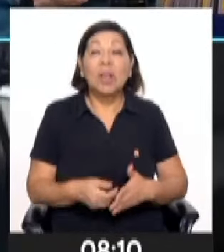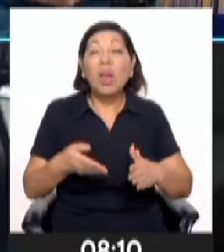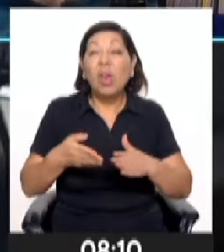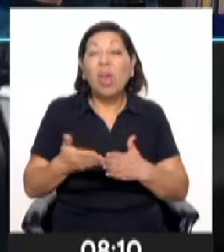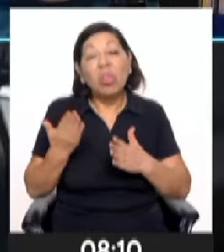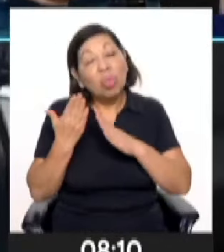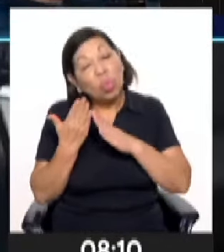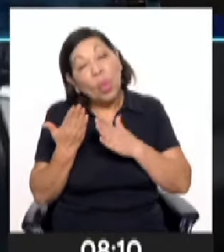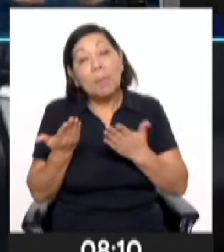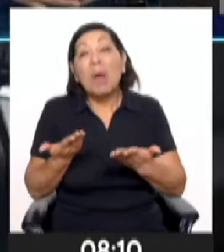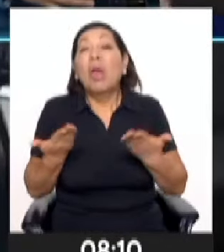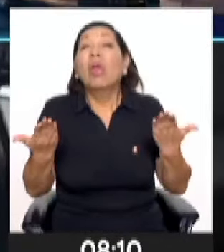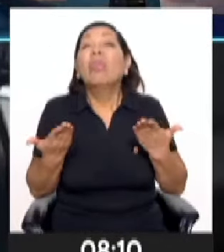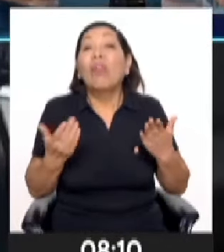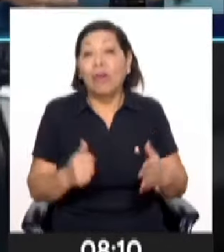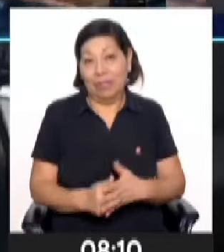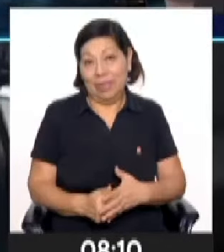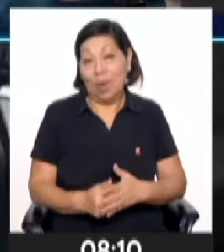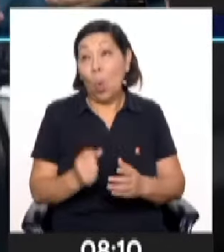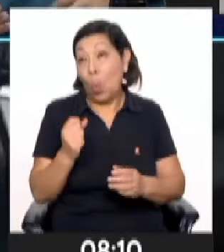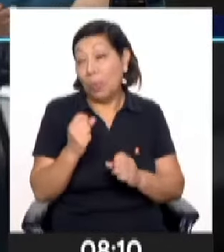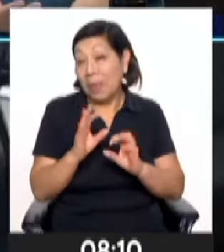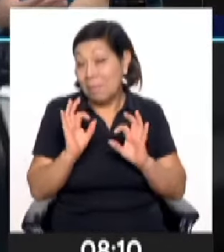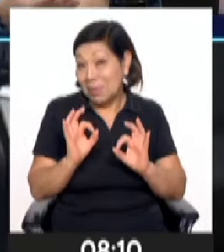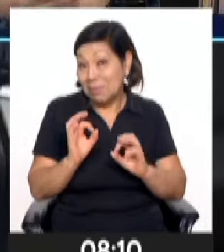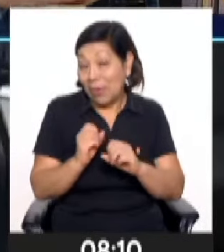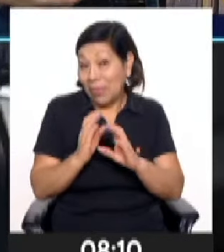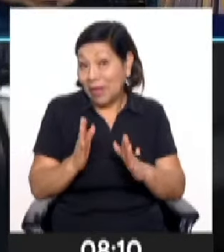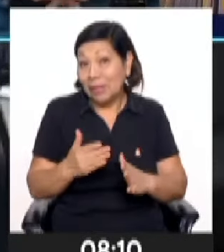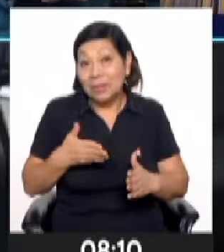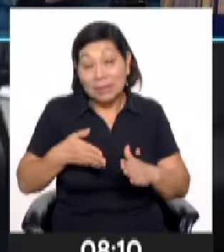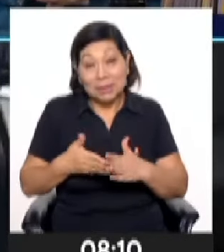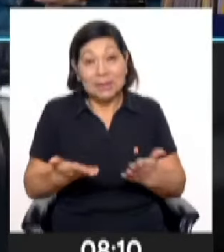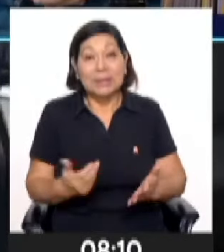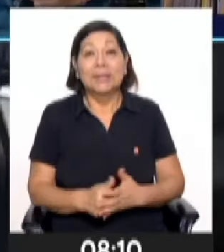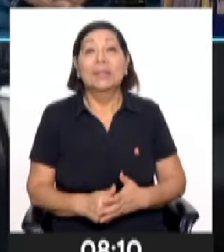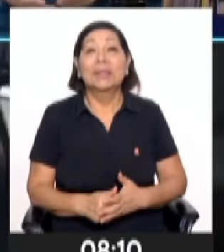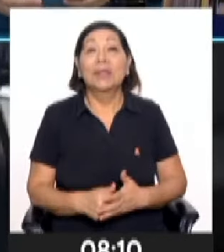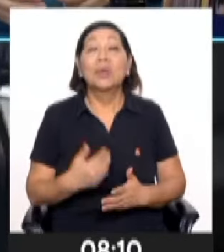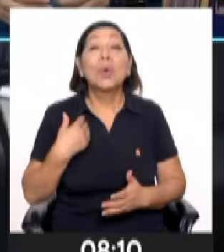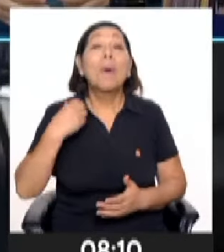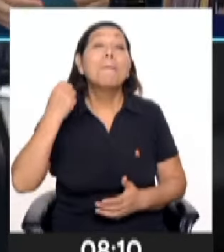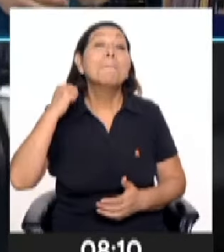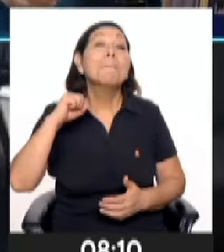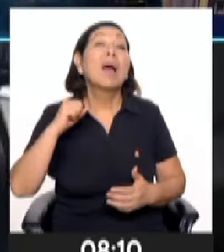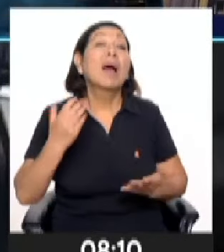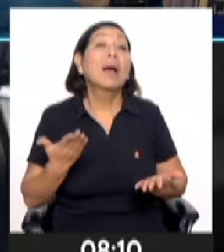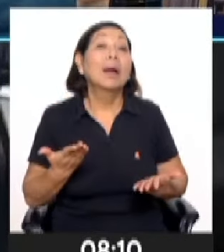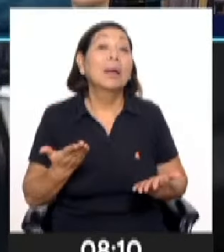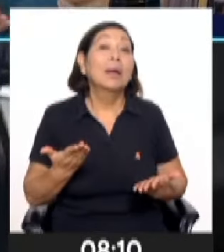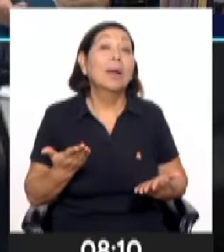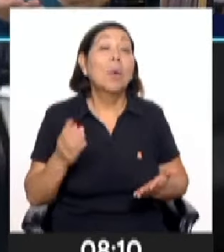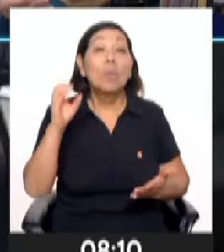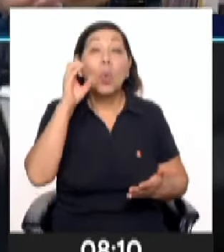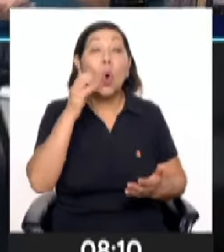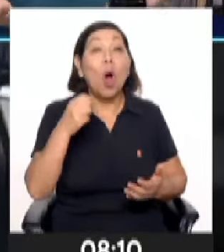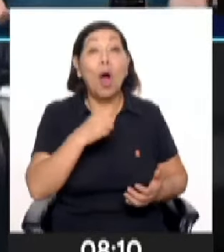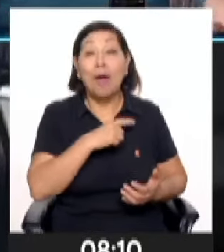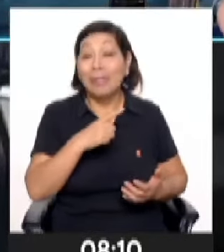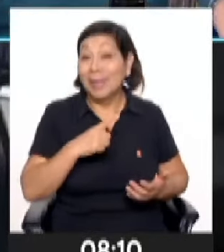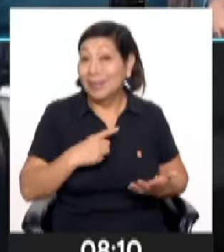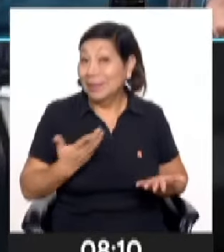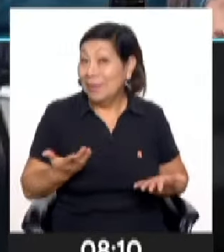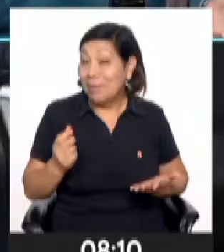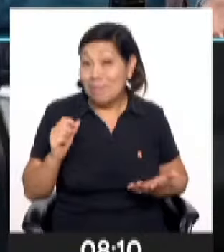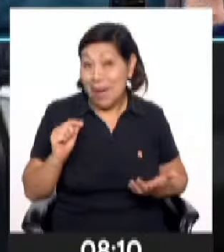hospedaje un día antes o el mismo día que llego a la ciudad donde voy a viajar, recién busco el hotel,